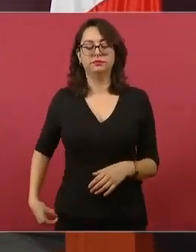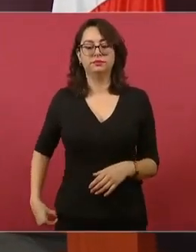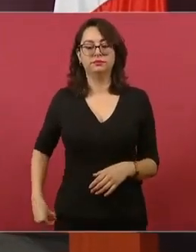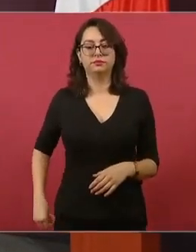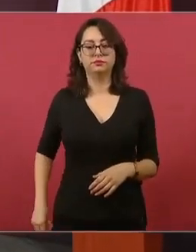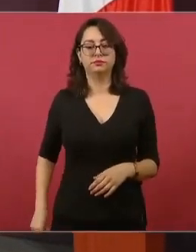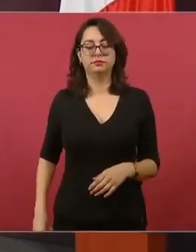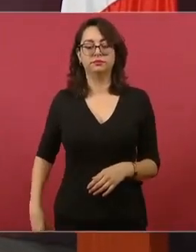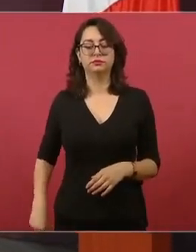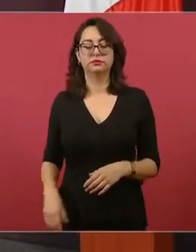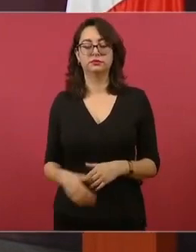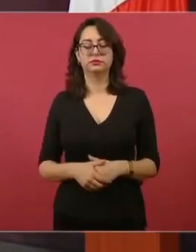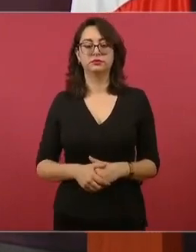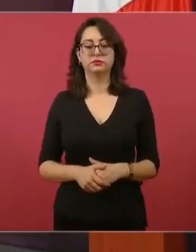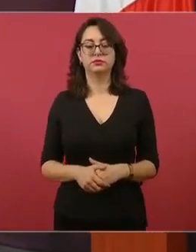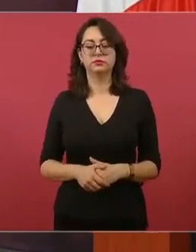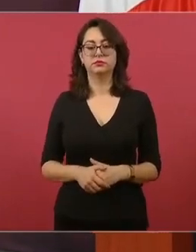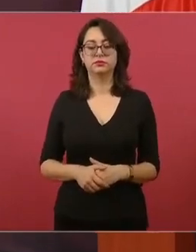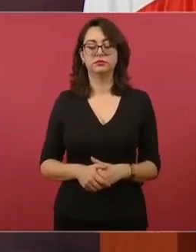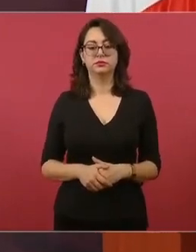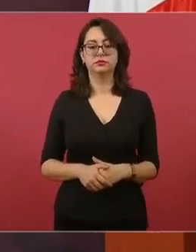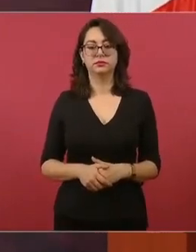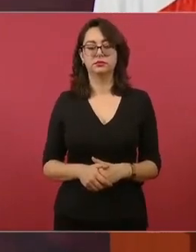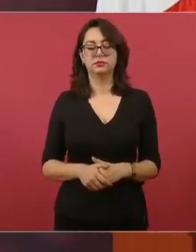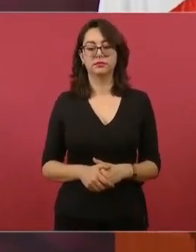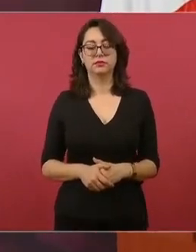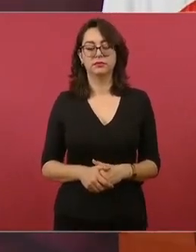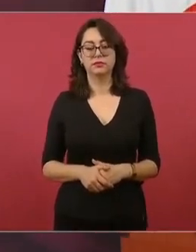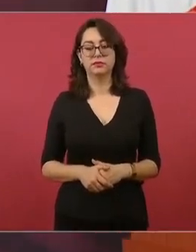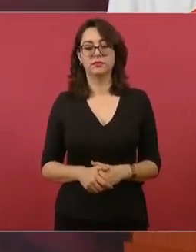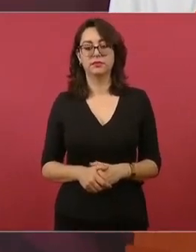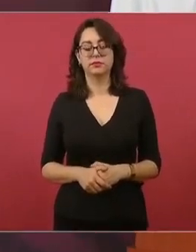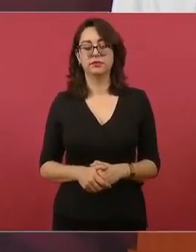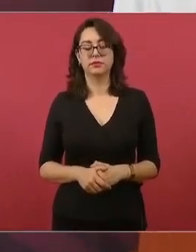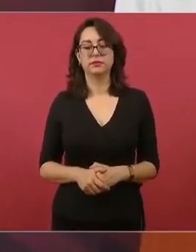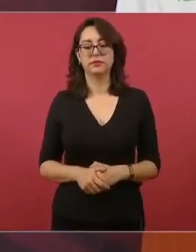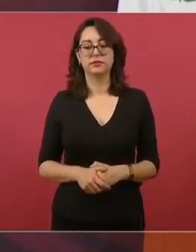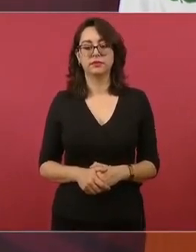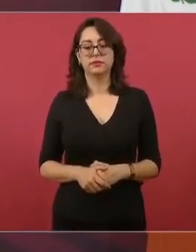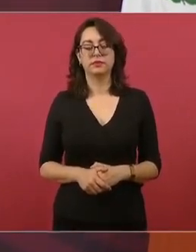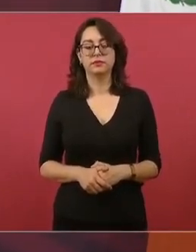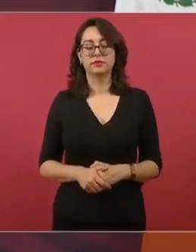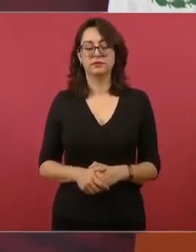hijo, yo no creo que sea él, pero y también